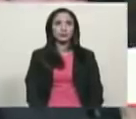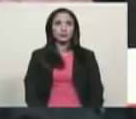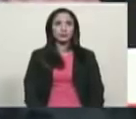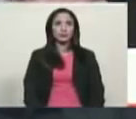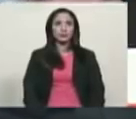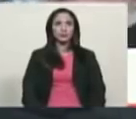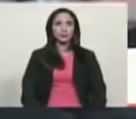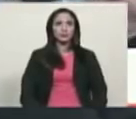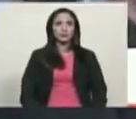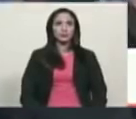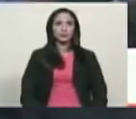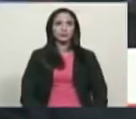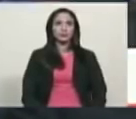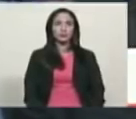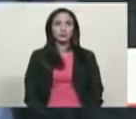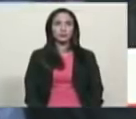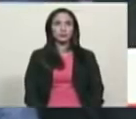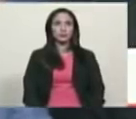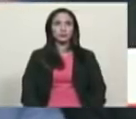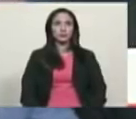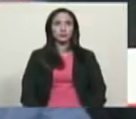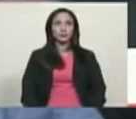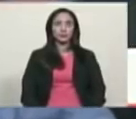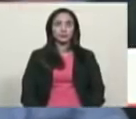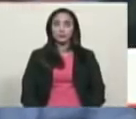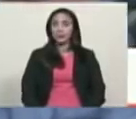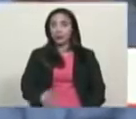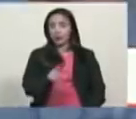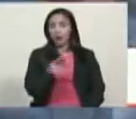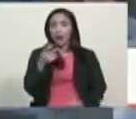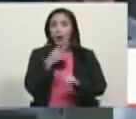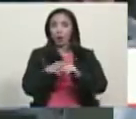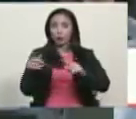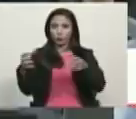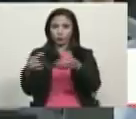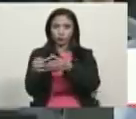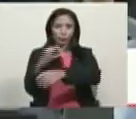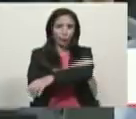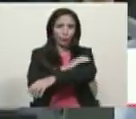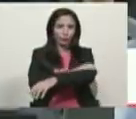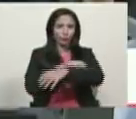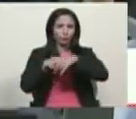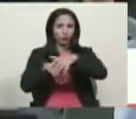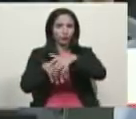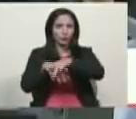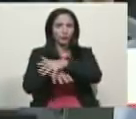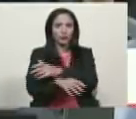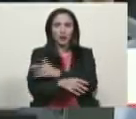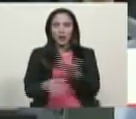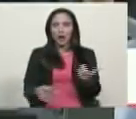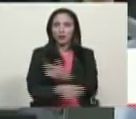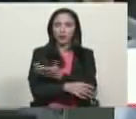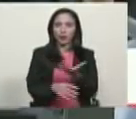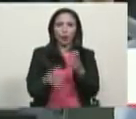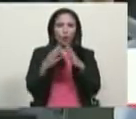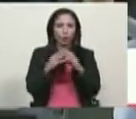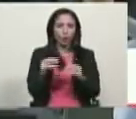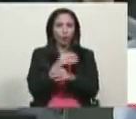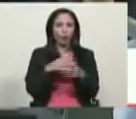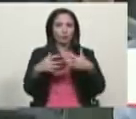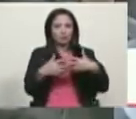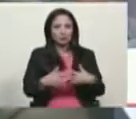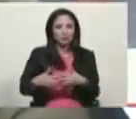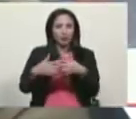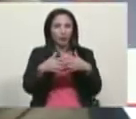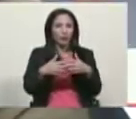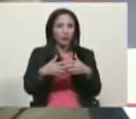Y cuando los invisibles salen, es como un grupo de fantasmas. Espantan a la oligarquía mundial.